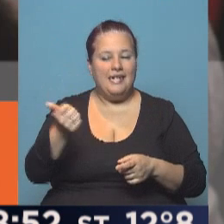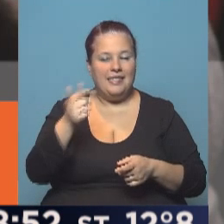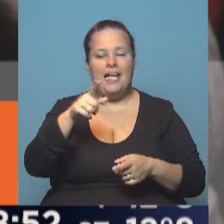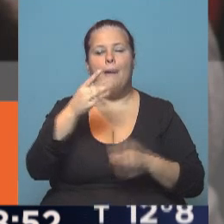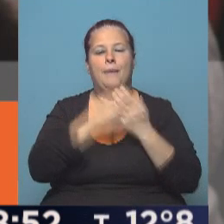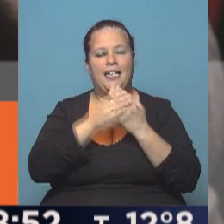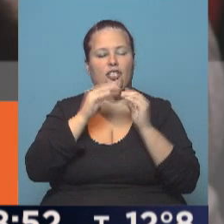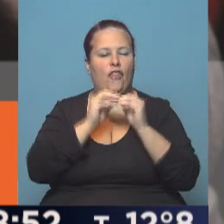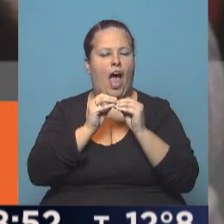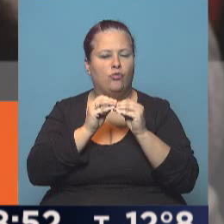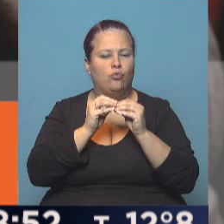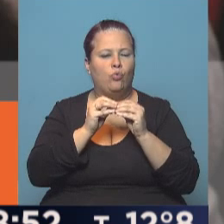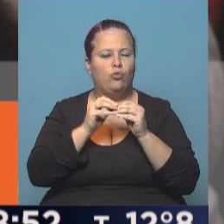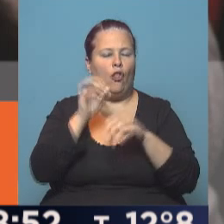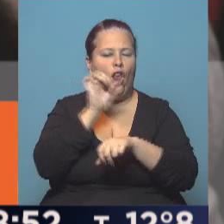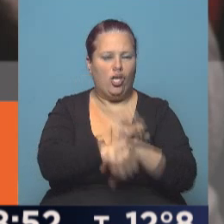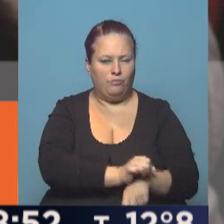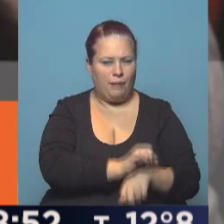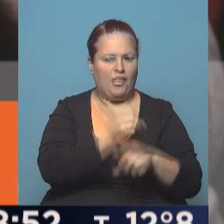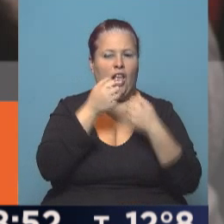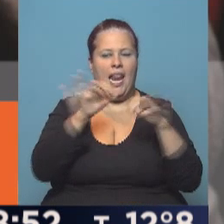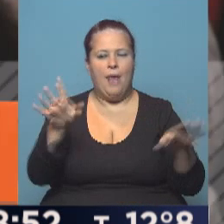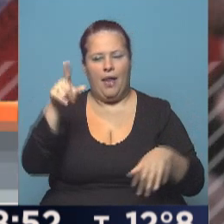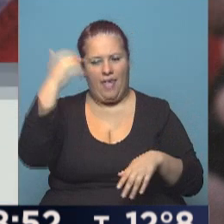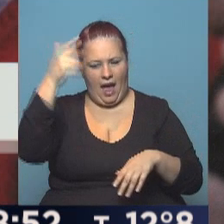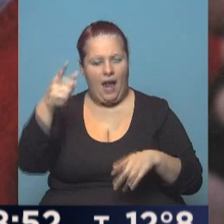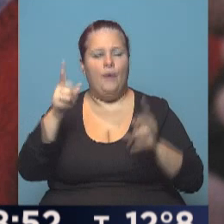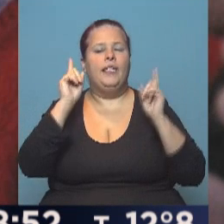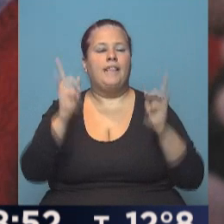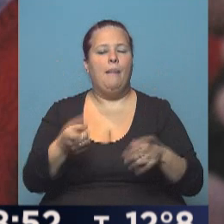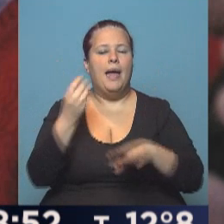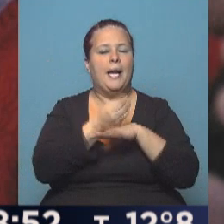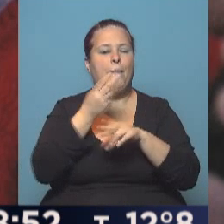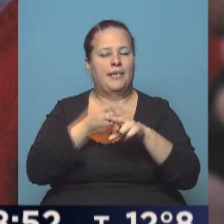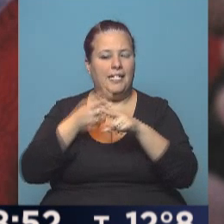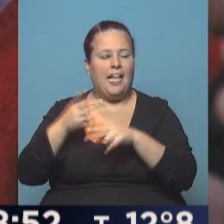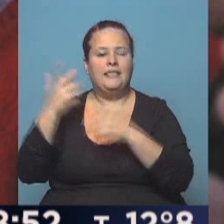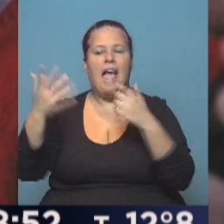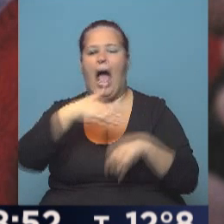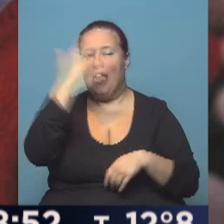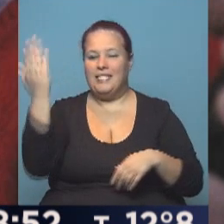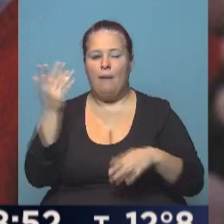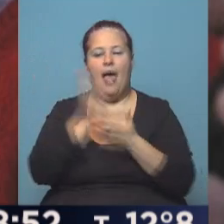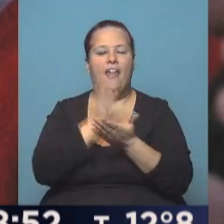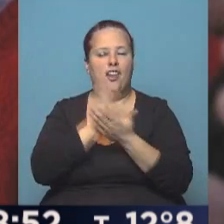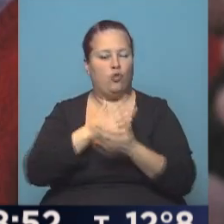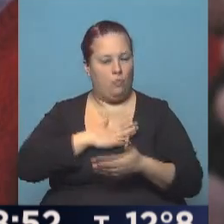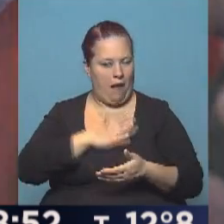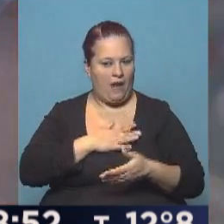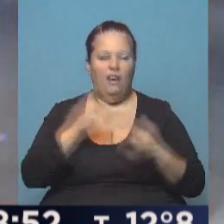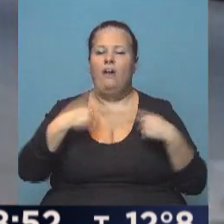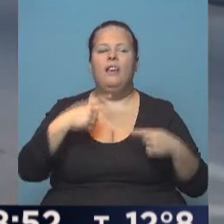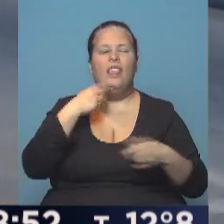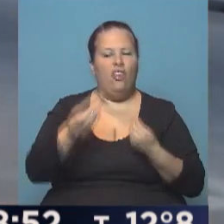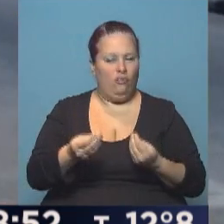el ministro de asuntos de los prisioneros liberados palestinos y representantes de la asamblea permanente por los derechos humanos que es lo que